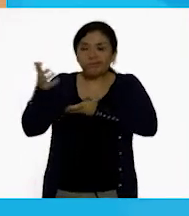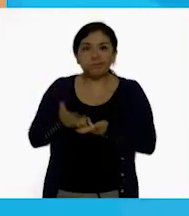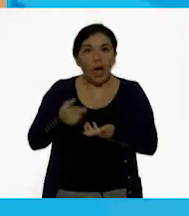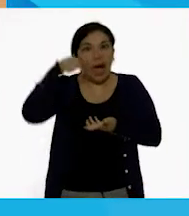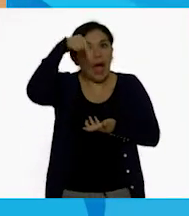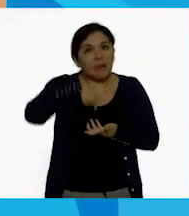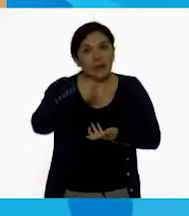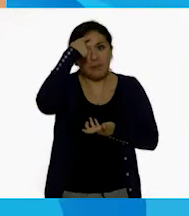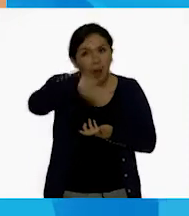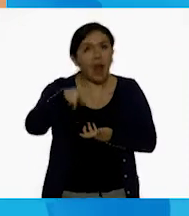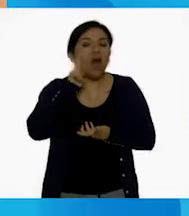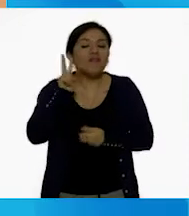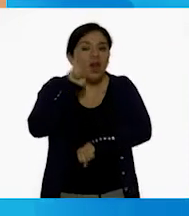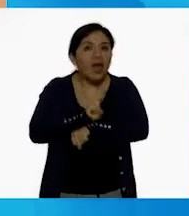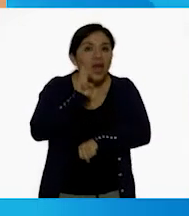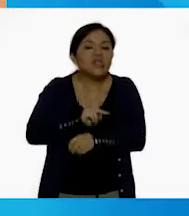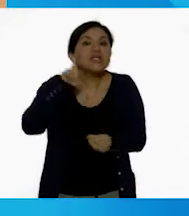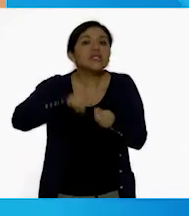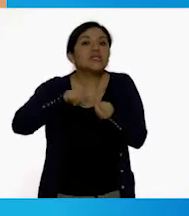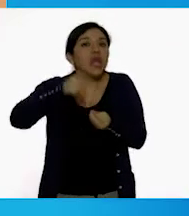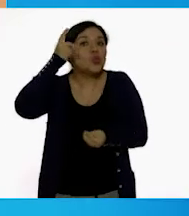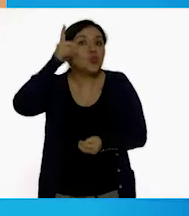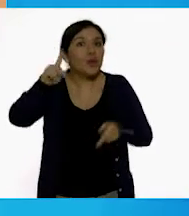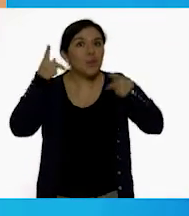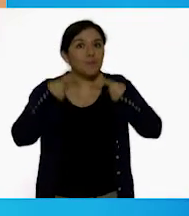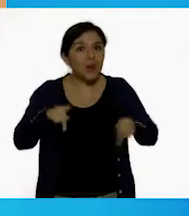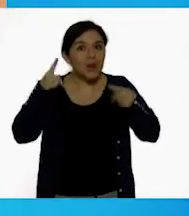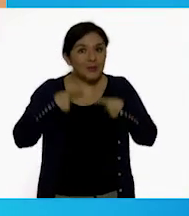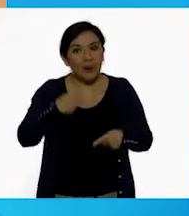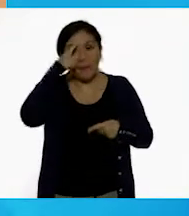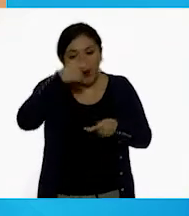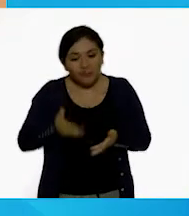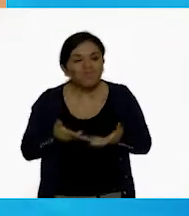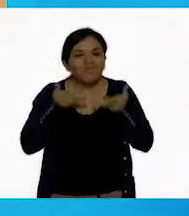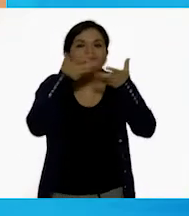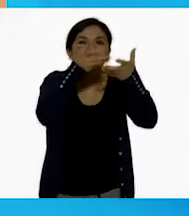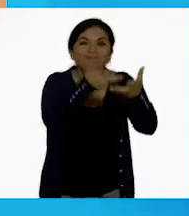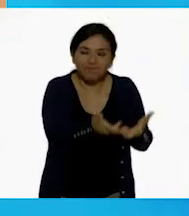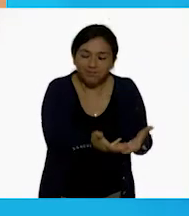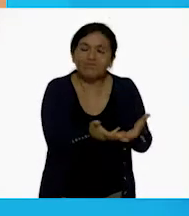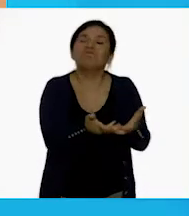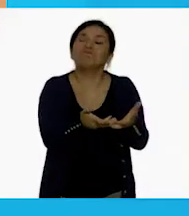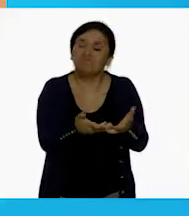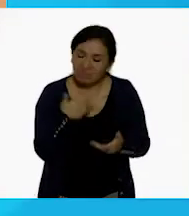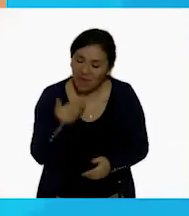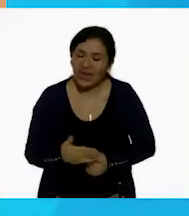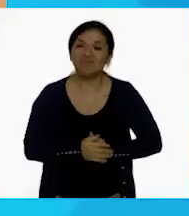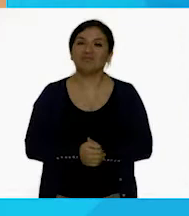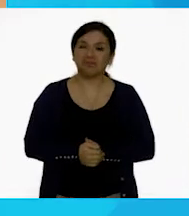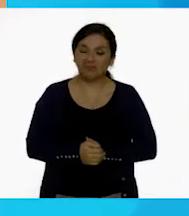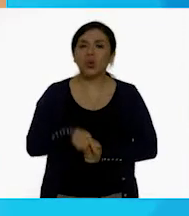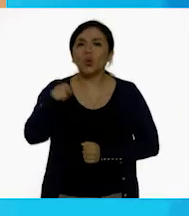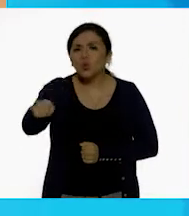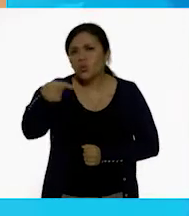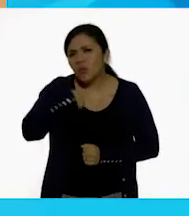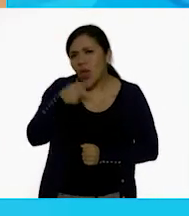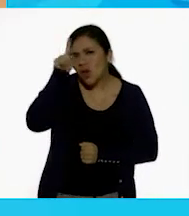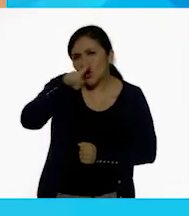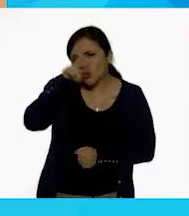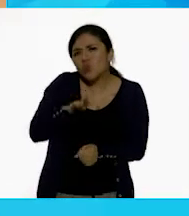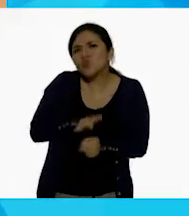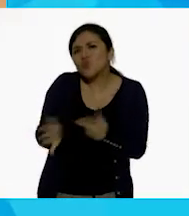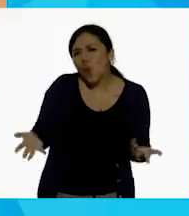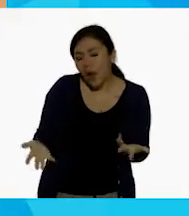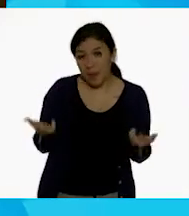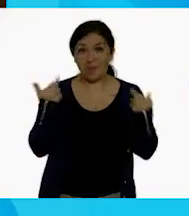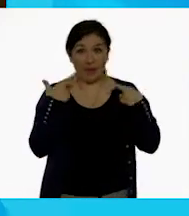aquí para averiguar si es de alguien y poder así entregársela. ¿Qué sugieren que hagamos?,